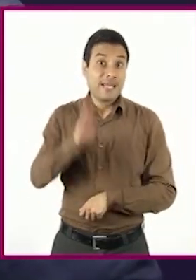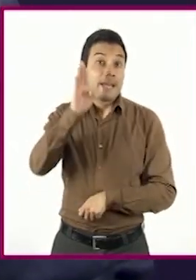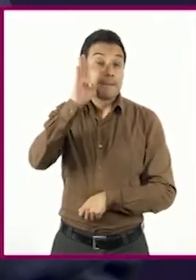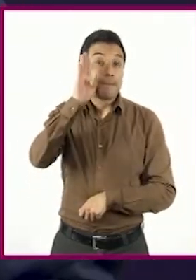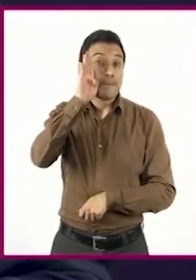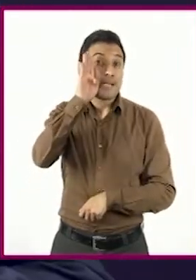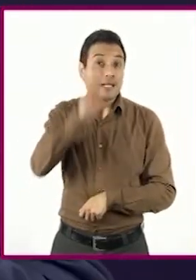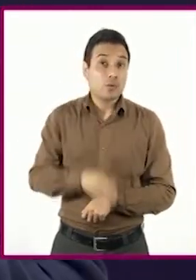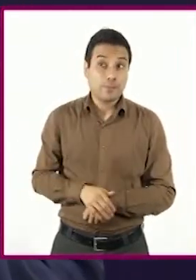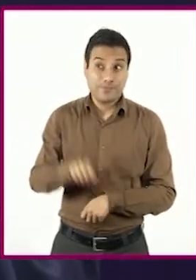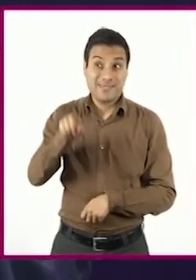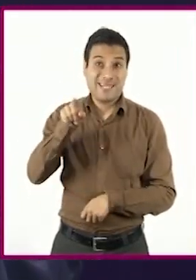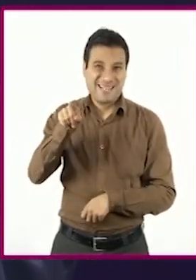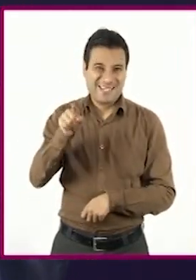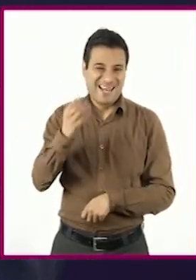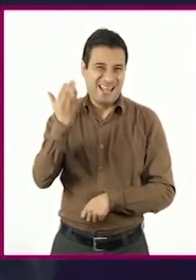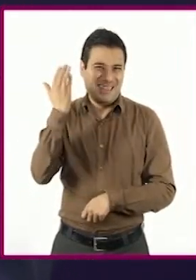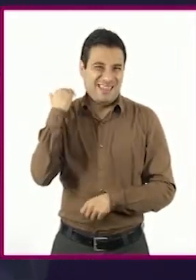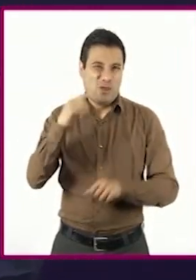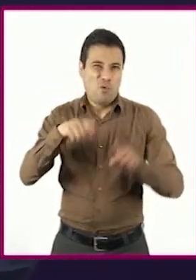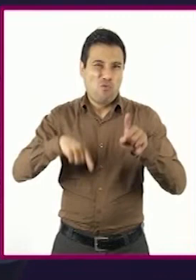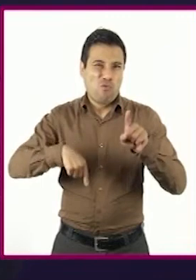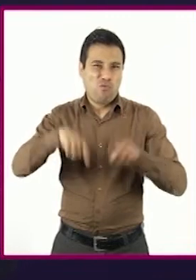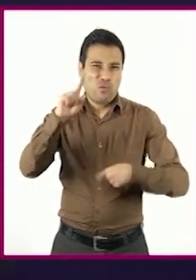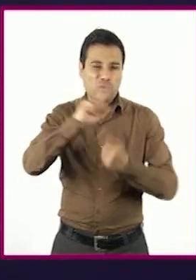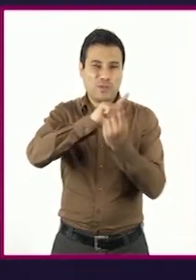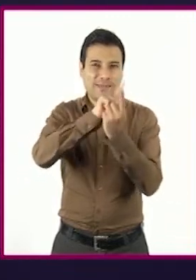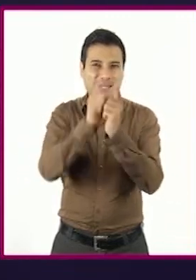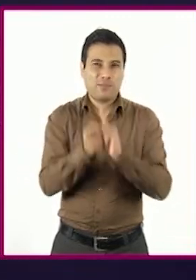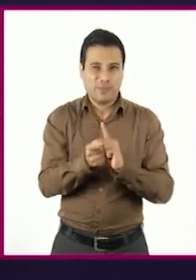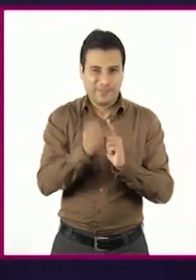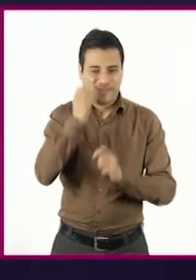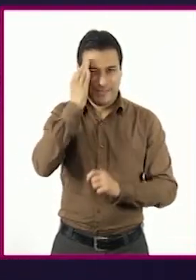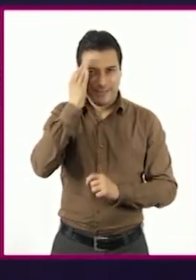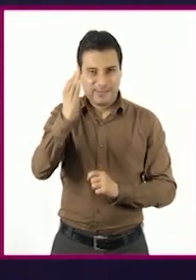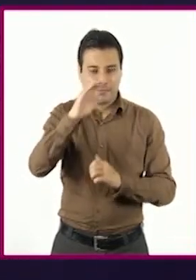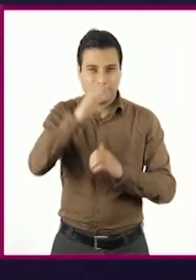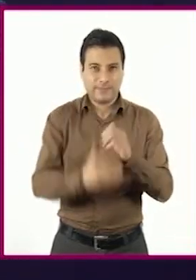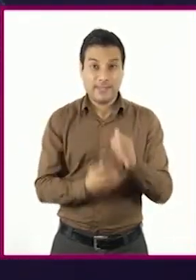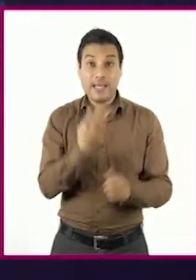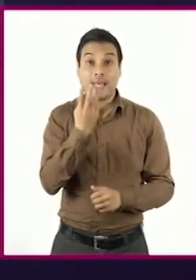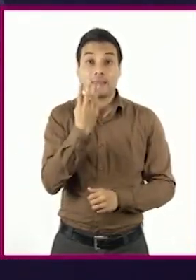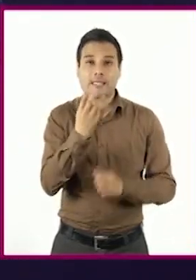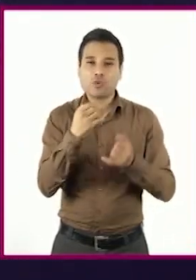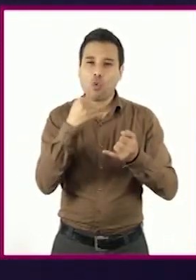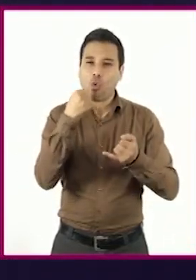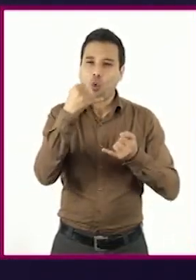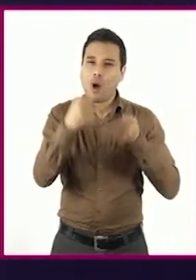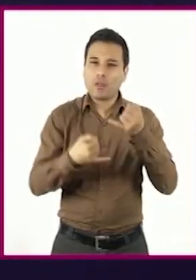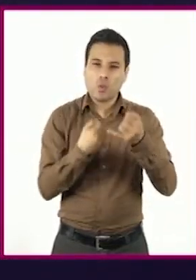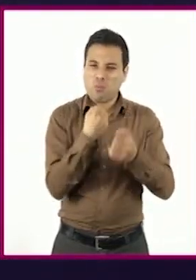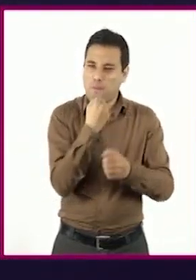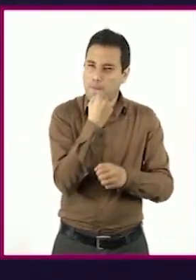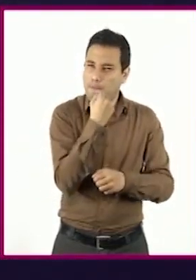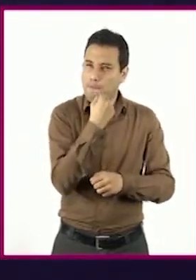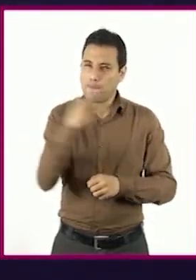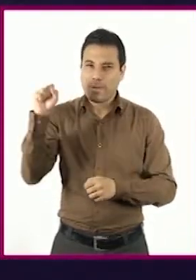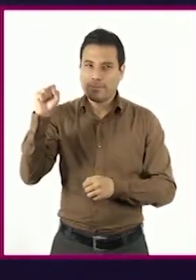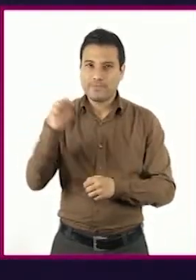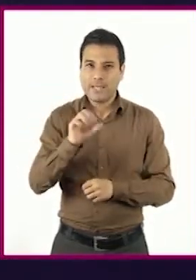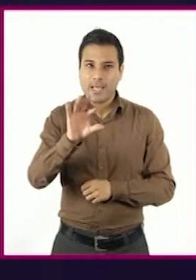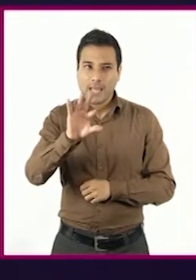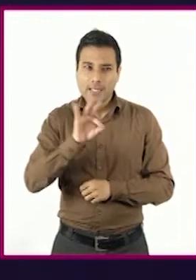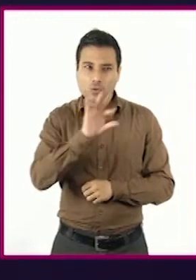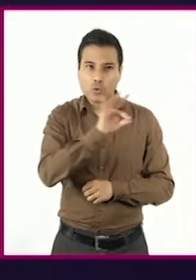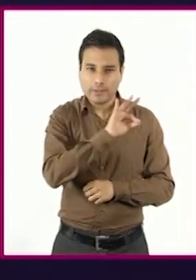de terminar una temporada y debe de elegir a uno de sus 3 mejores jugadores con el fin de darle el premio de